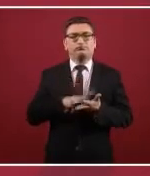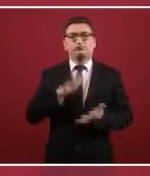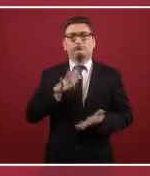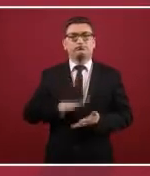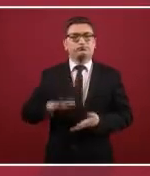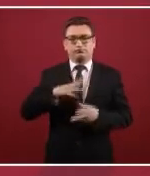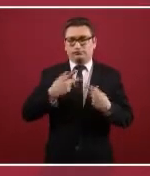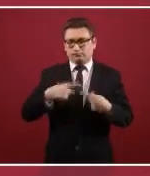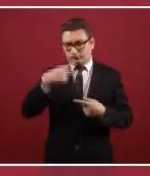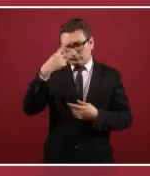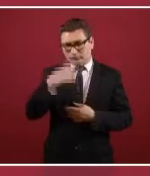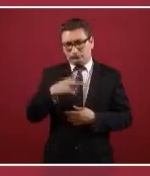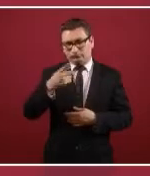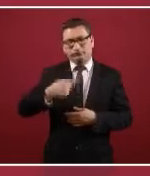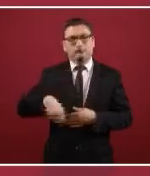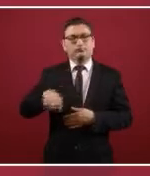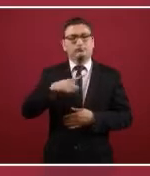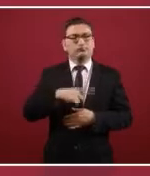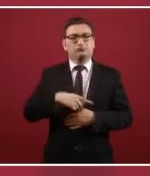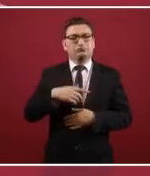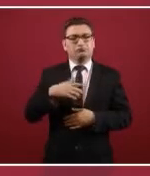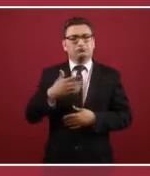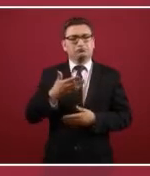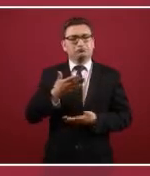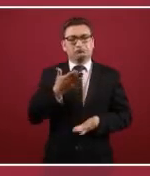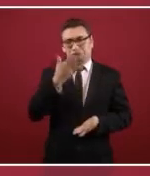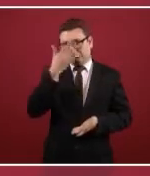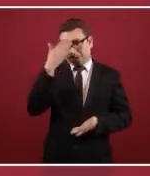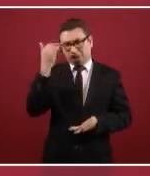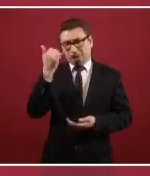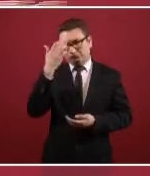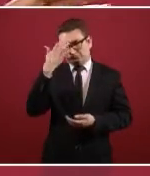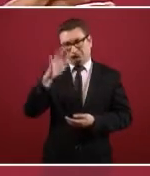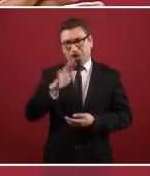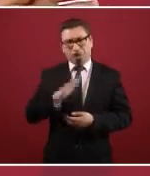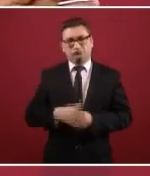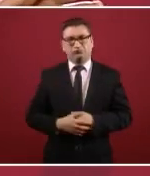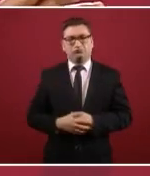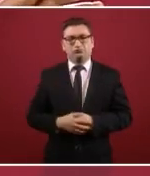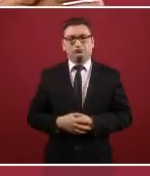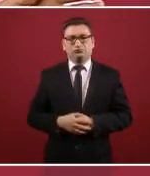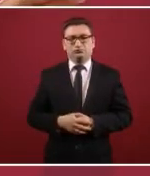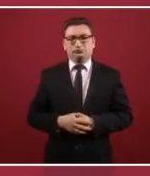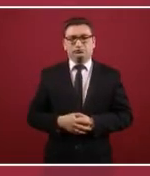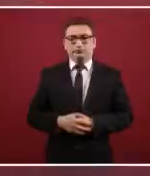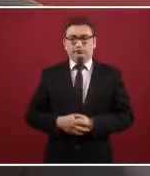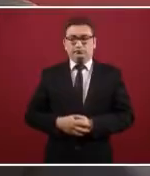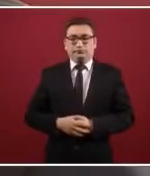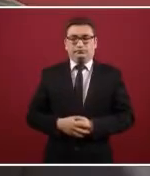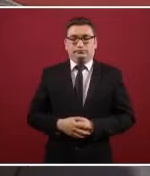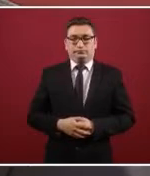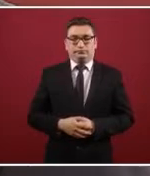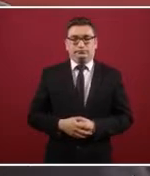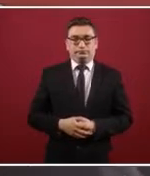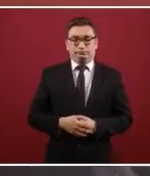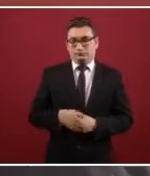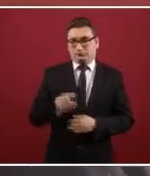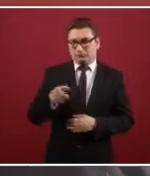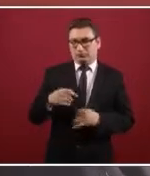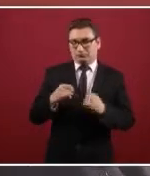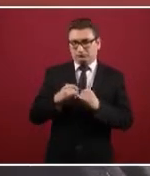mexicanos no tiene conocimiento de esta institución.